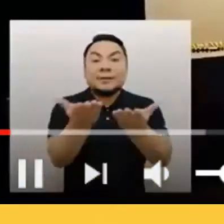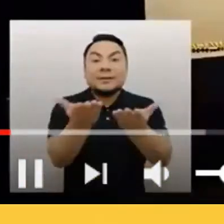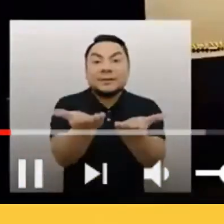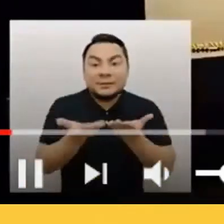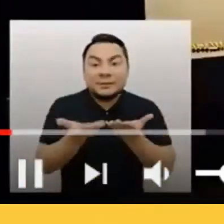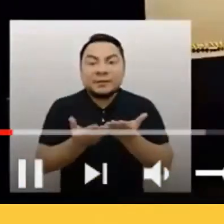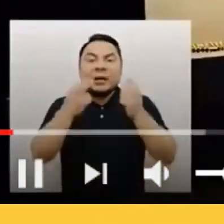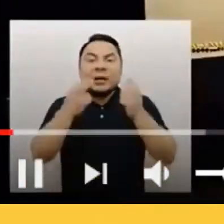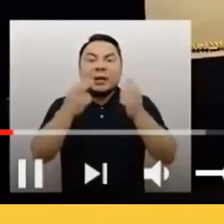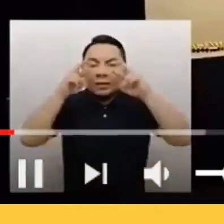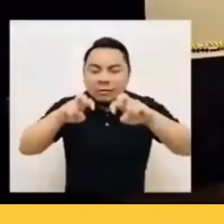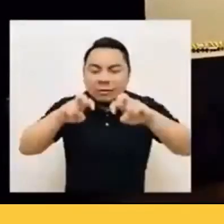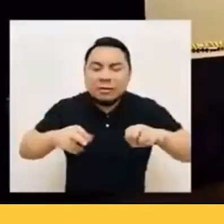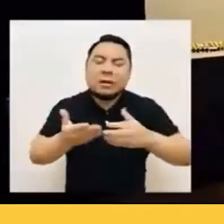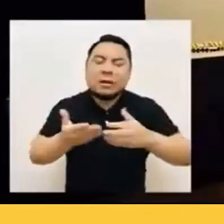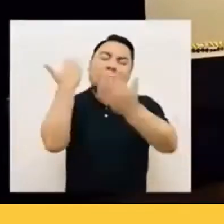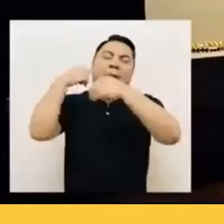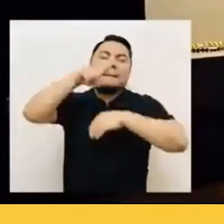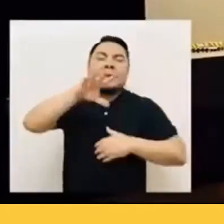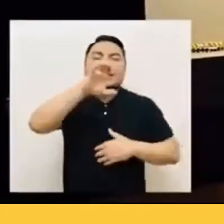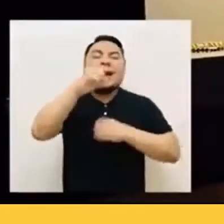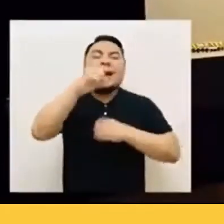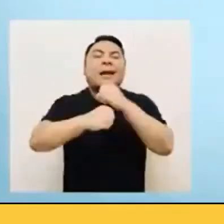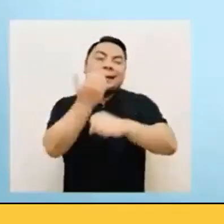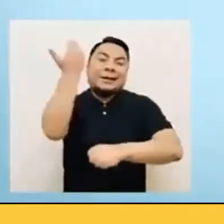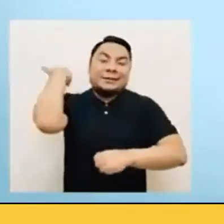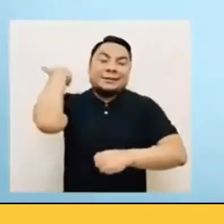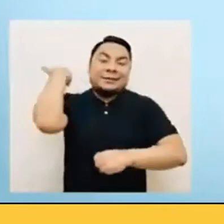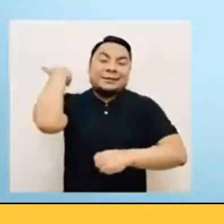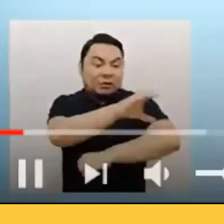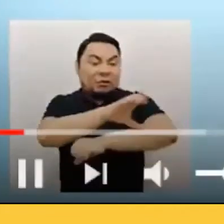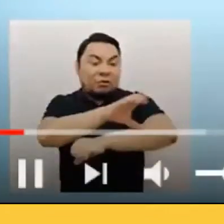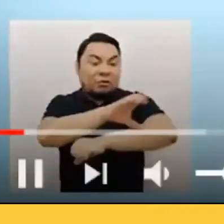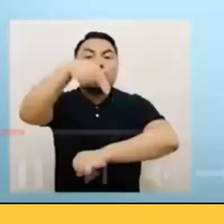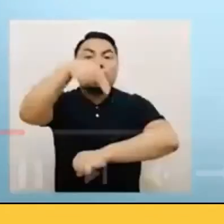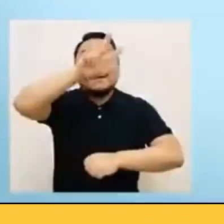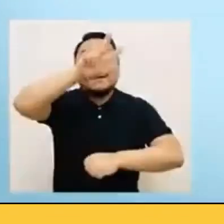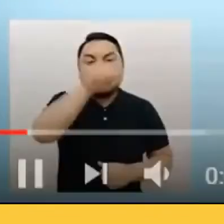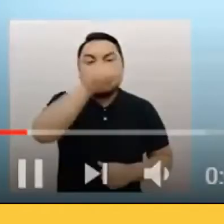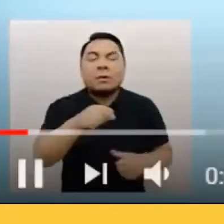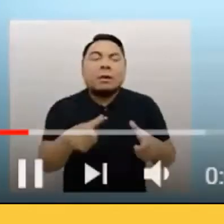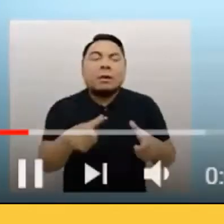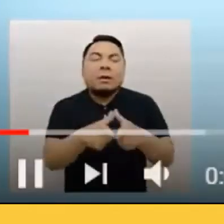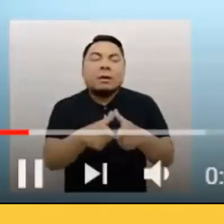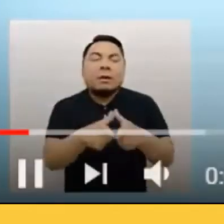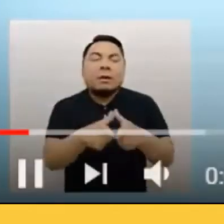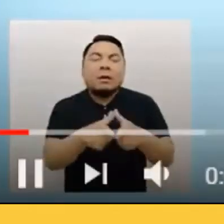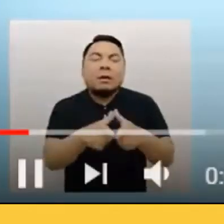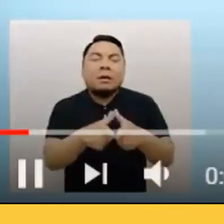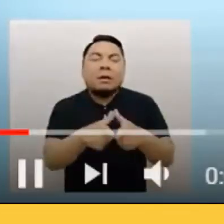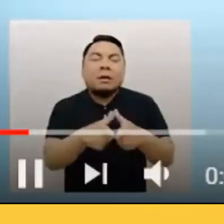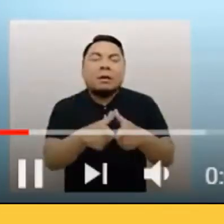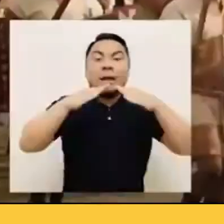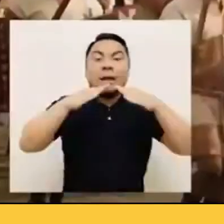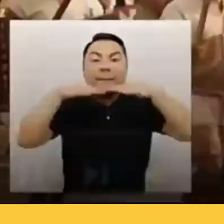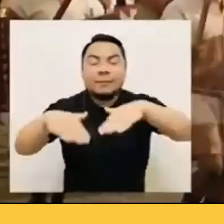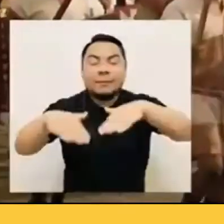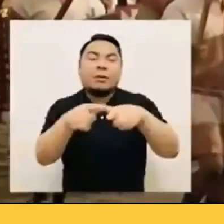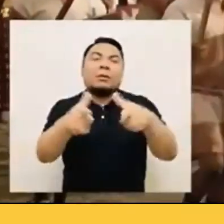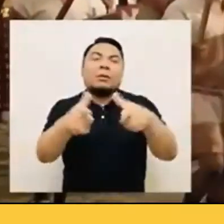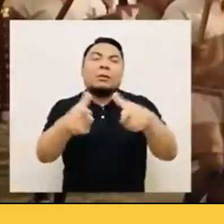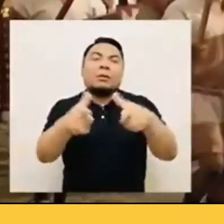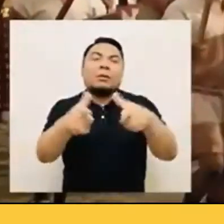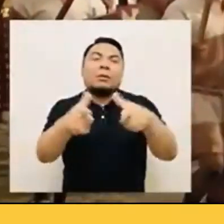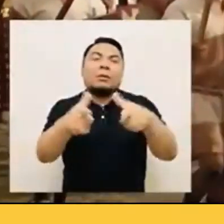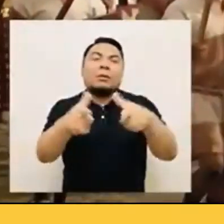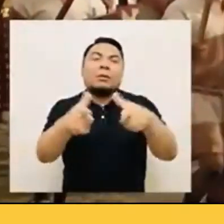Los invito a viajar 1500 años atrás. Estamos en la costa norte peruana, en un gran desierto cerca al mar, entre